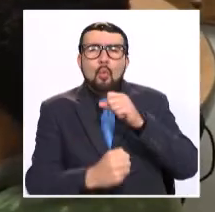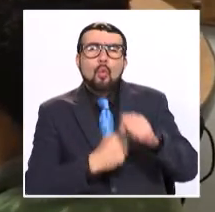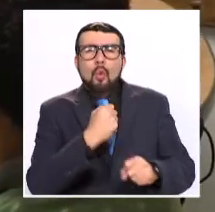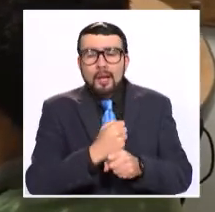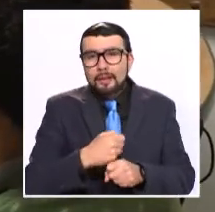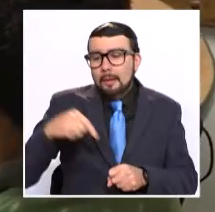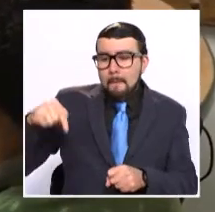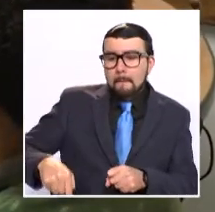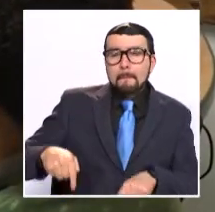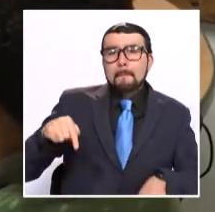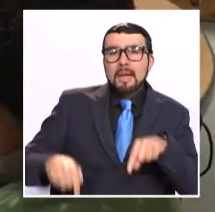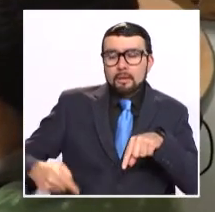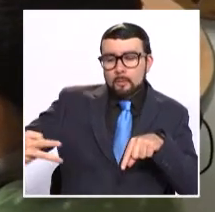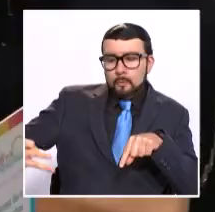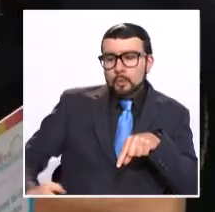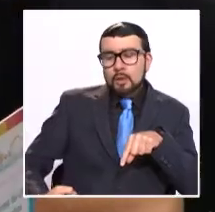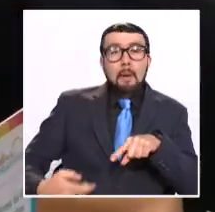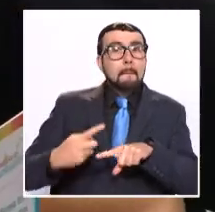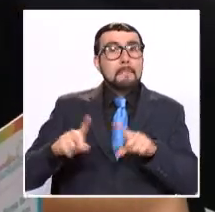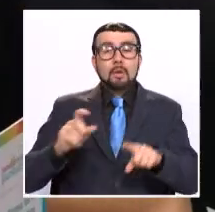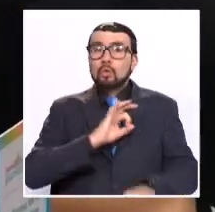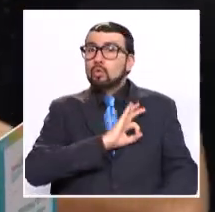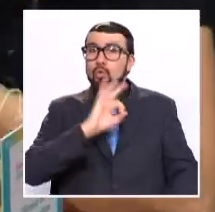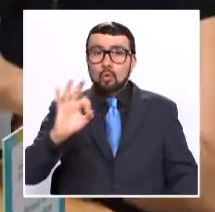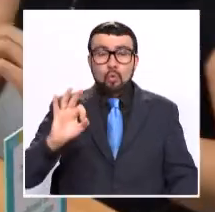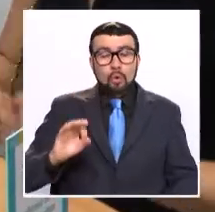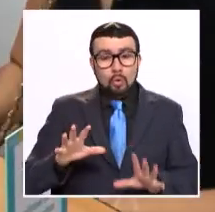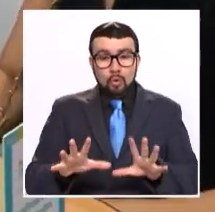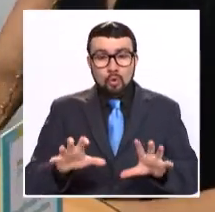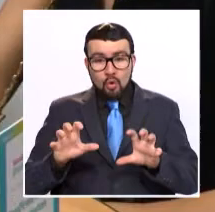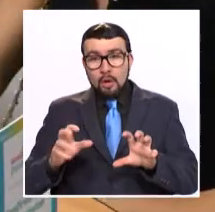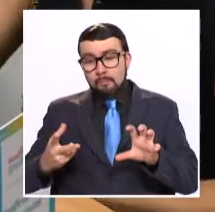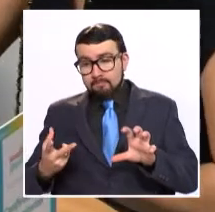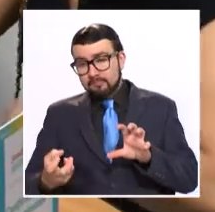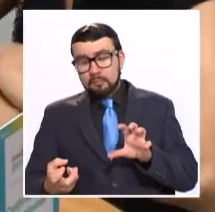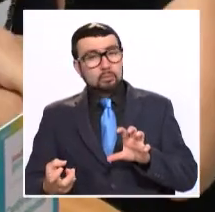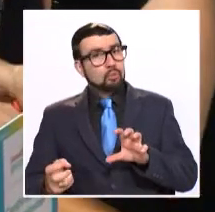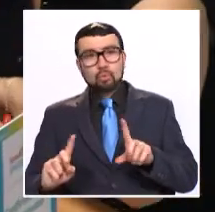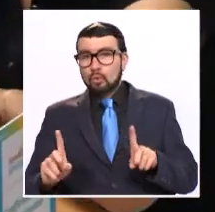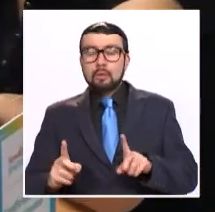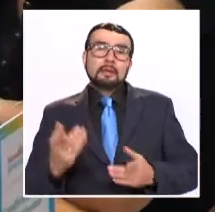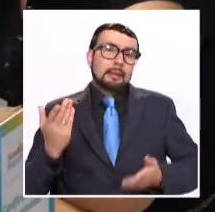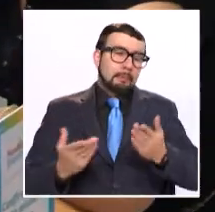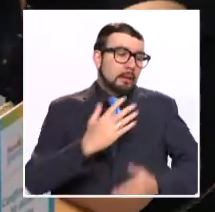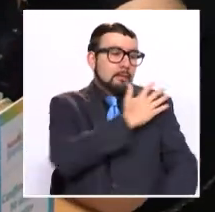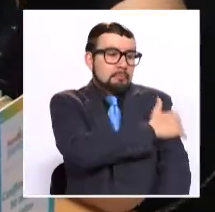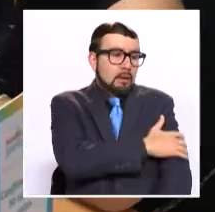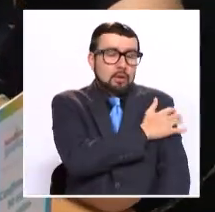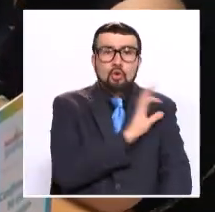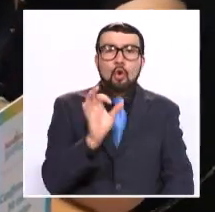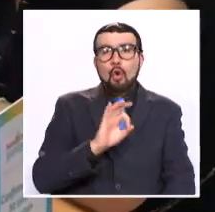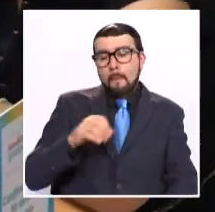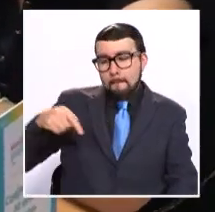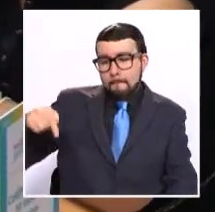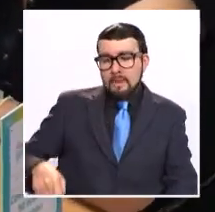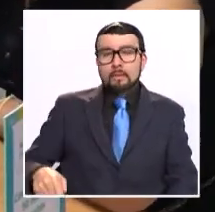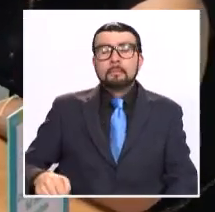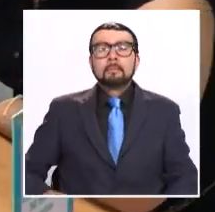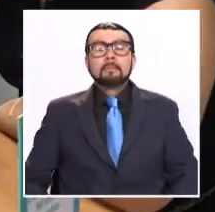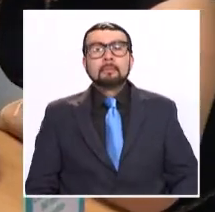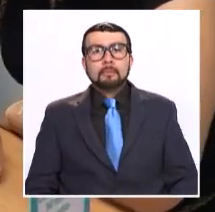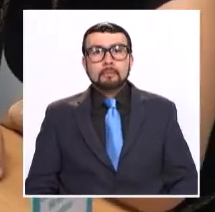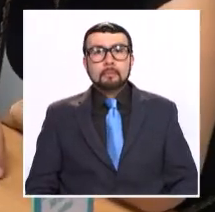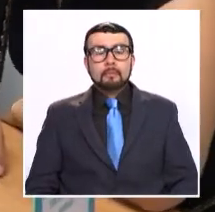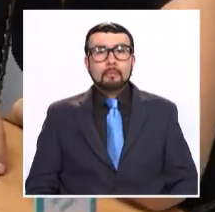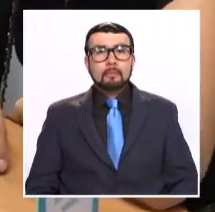pero nunca una vacuna va en la región glútea, o es brazo o es pierna, dependiendo de la edad. Doctor Jorge Iván...